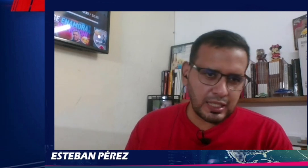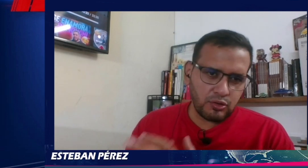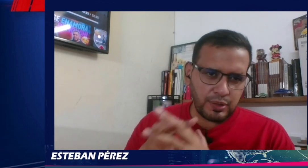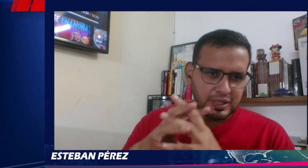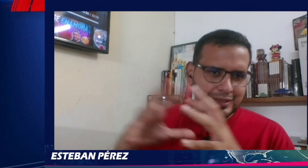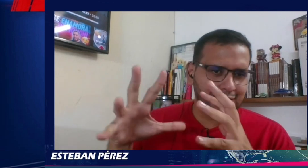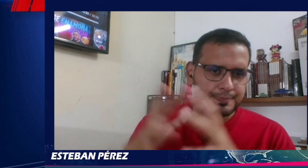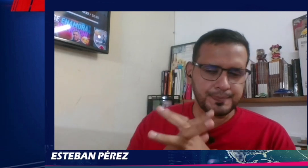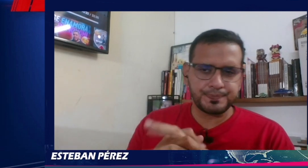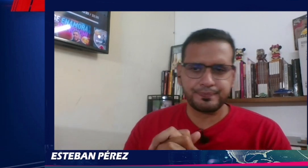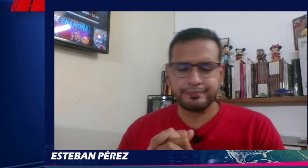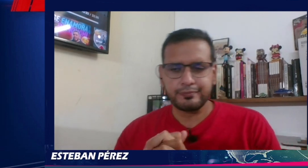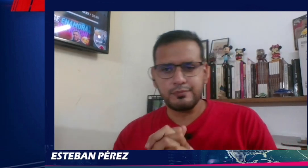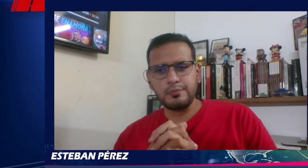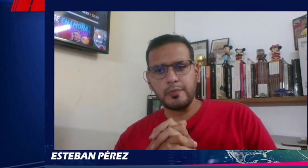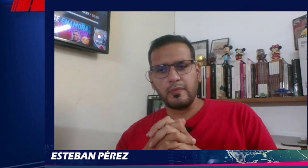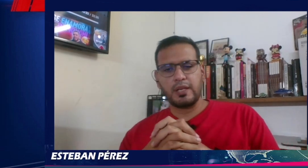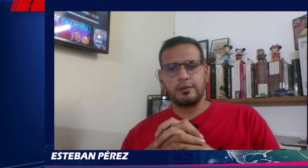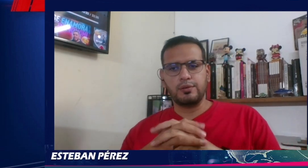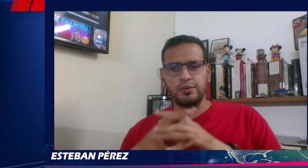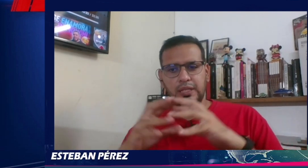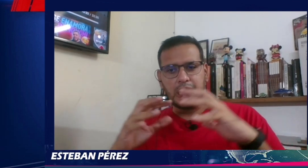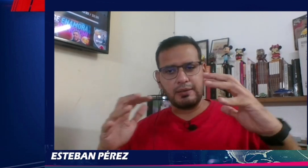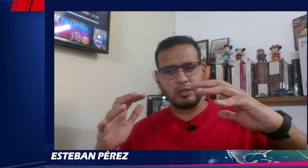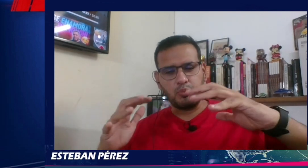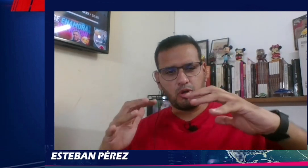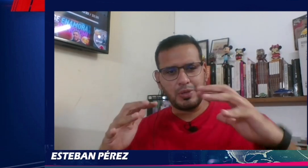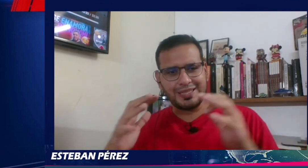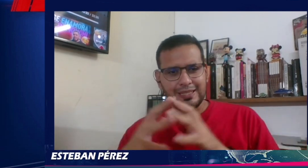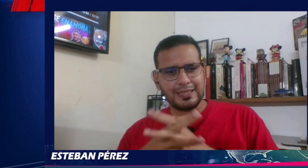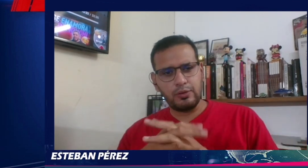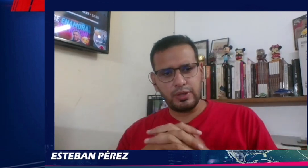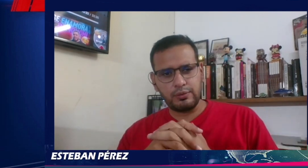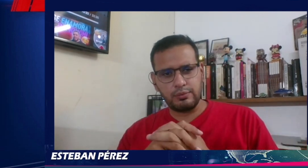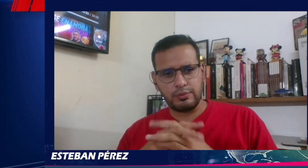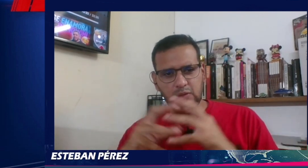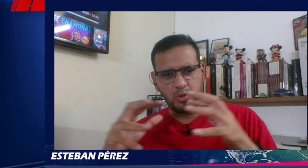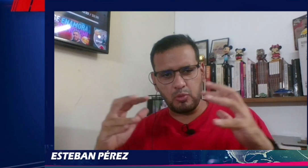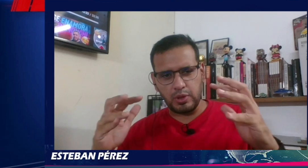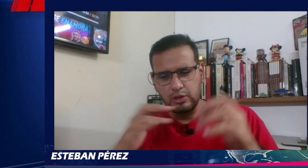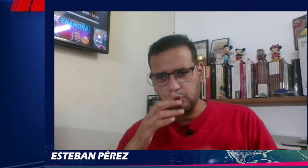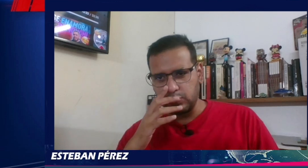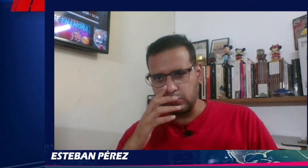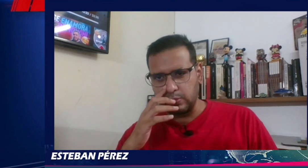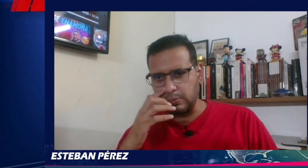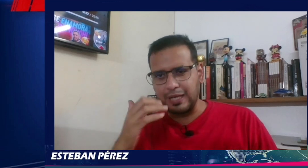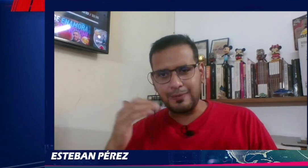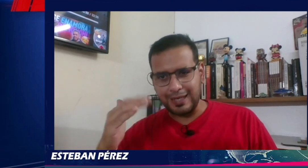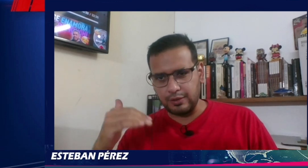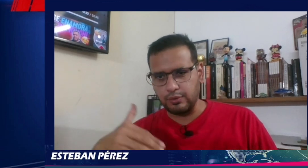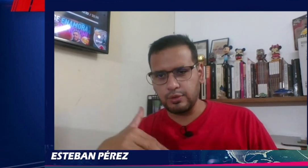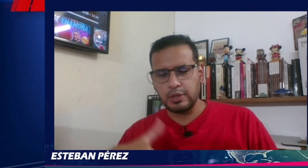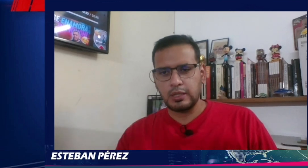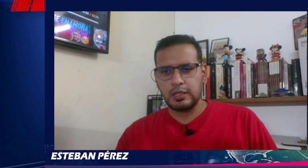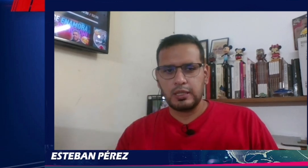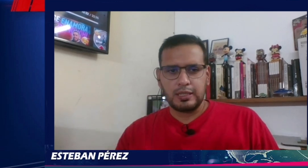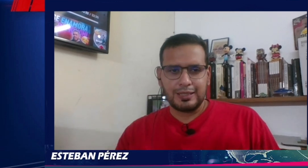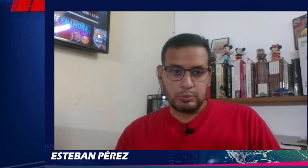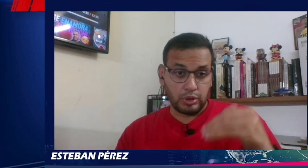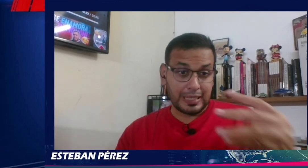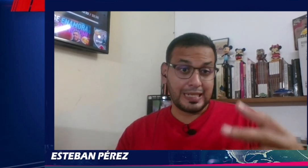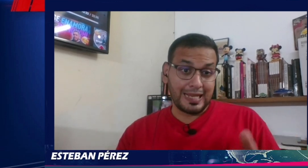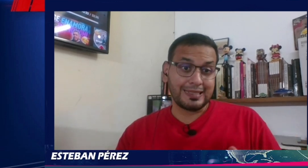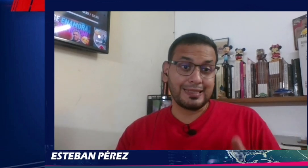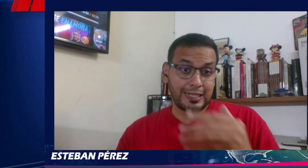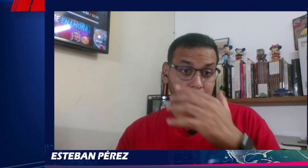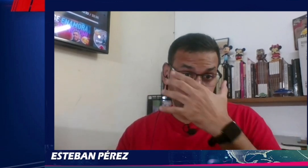vamos a entrar ya en una meseta donde ya va a estar un poco más tranquilo esto y poco a poquito pues va a ir bajando.